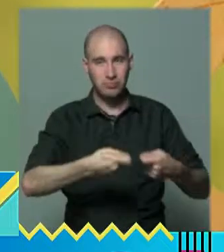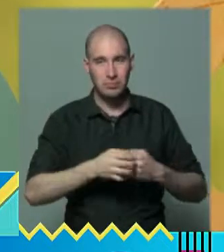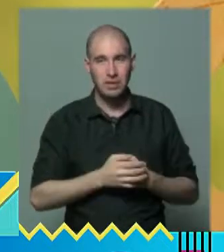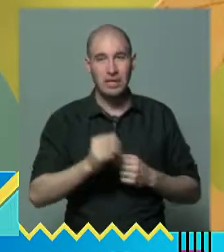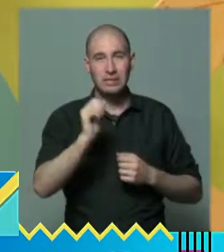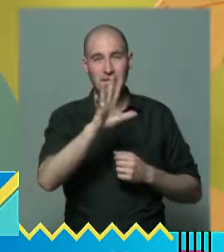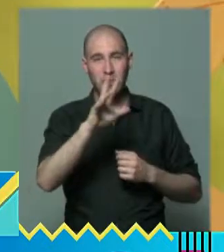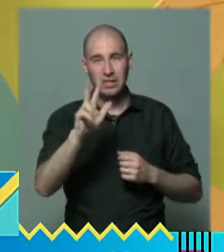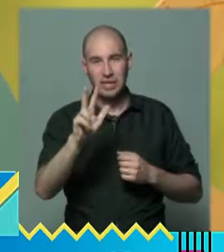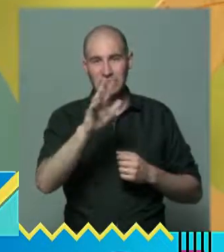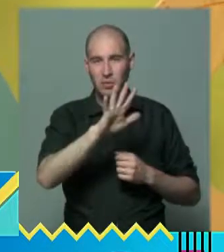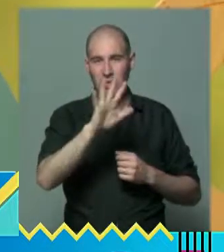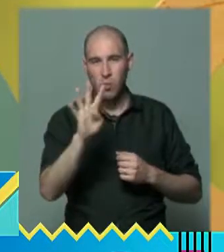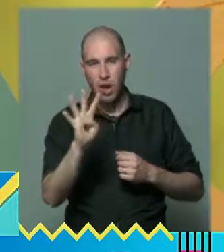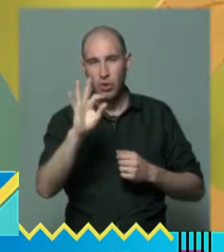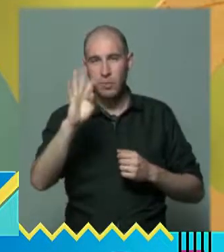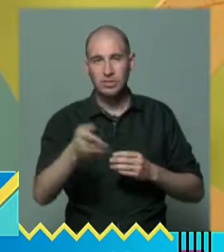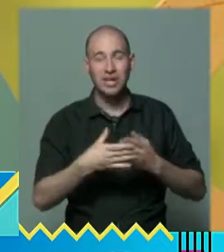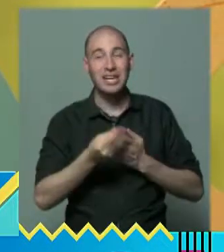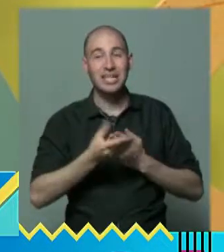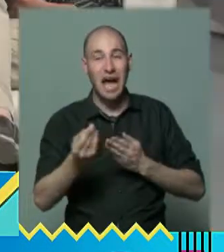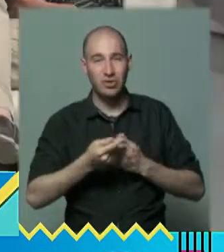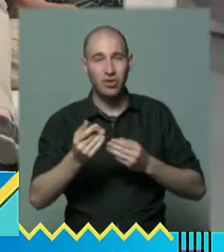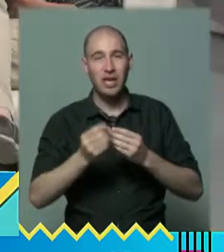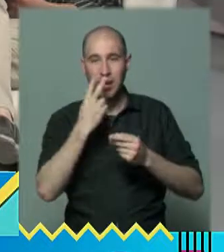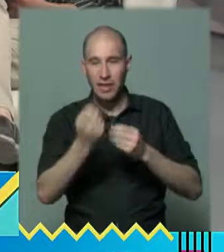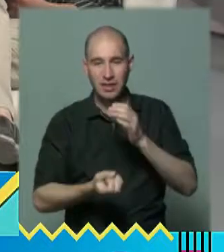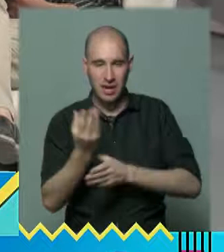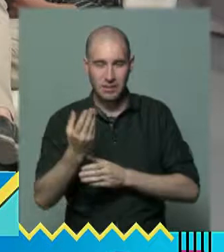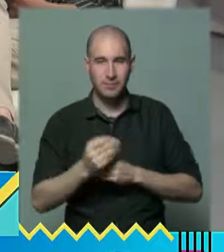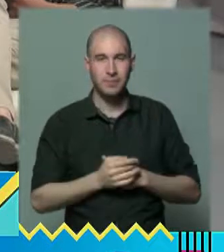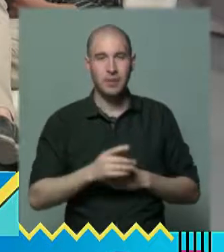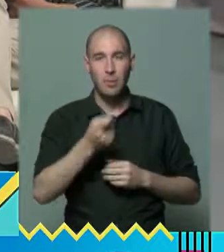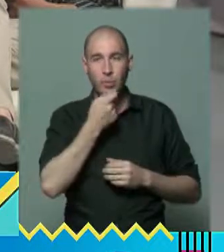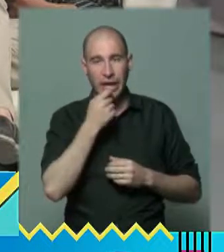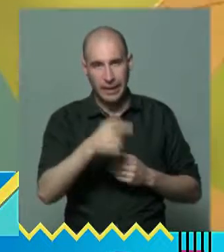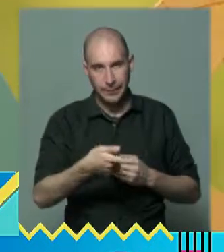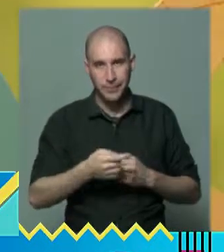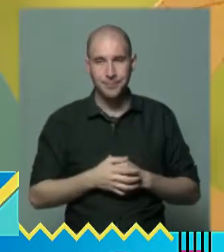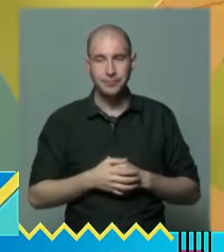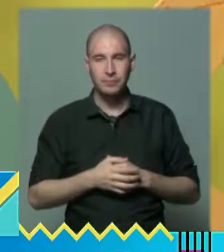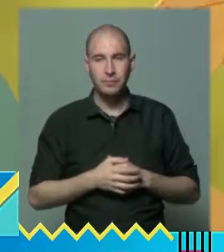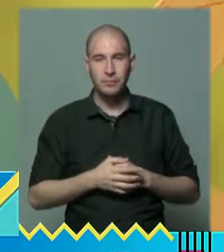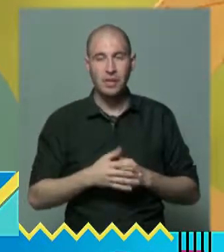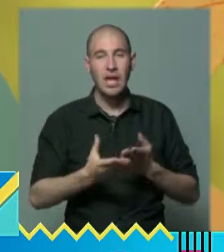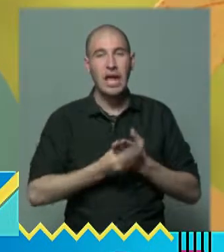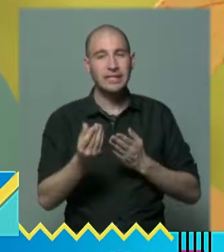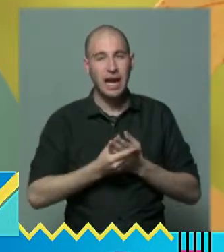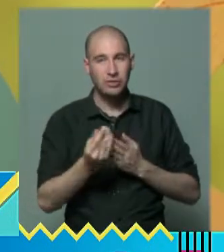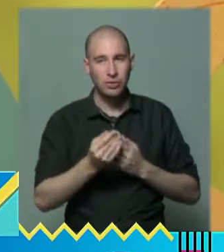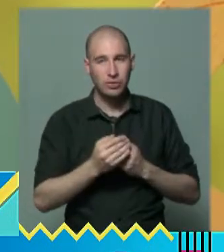el 53, el 54% del costo de la generación de energía. O sea, hoy, para que vos te des una idea, el